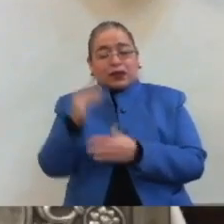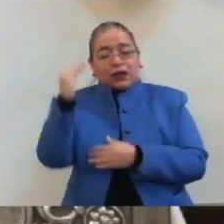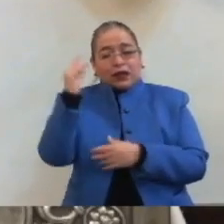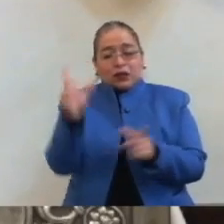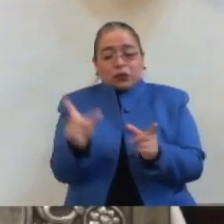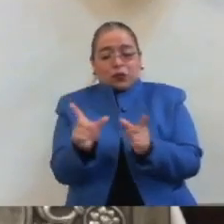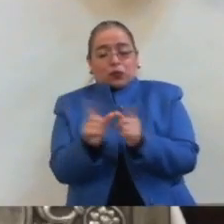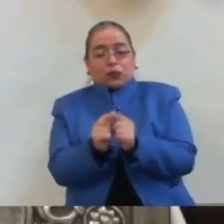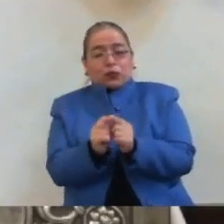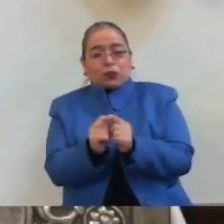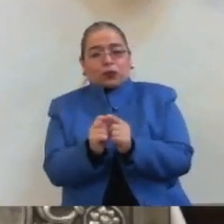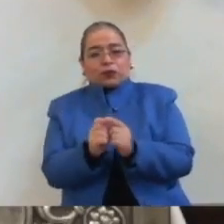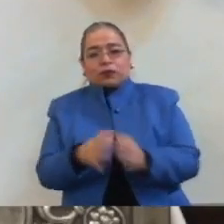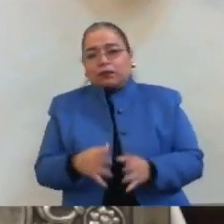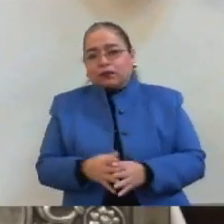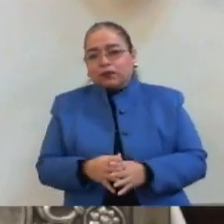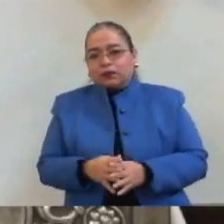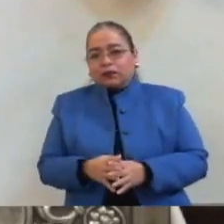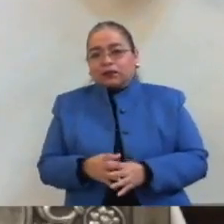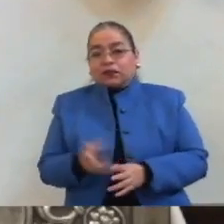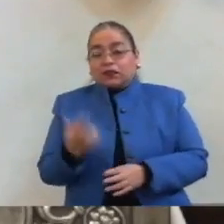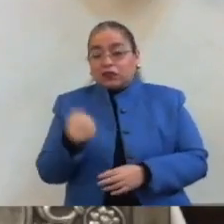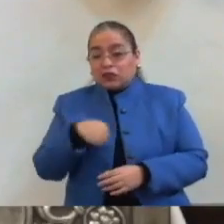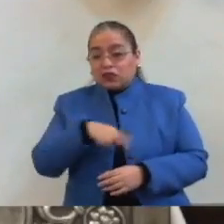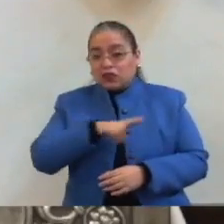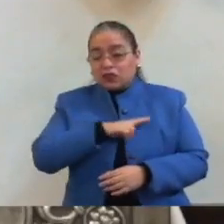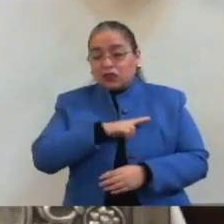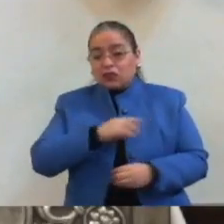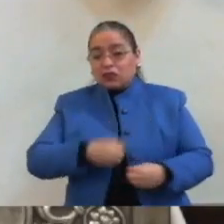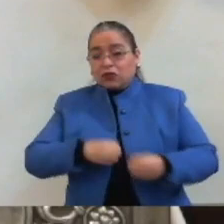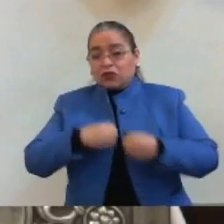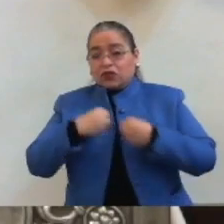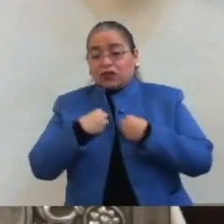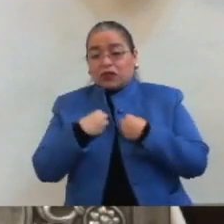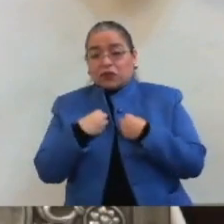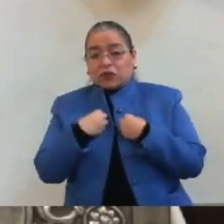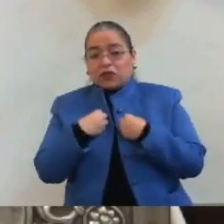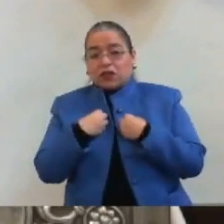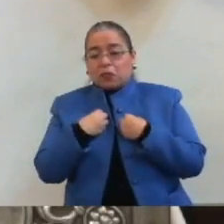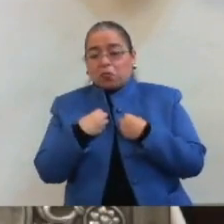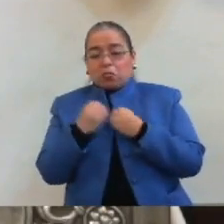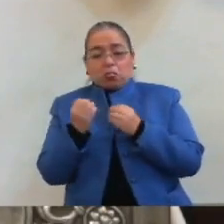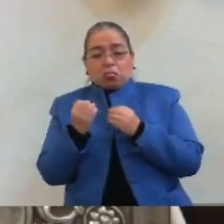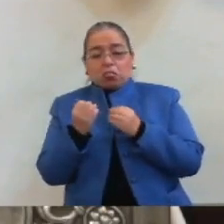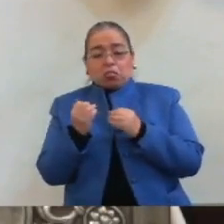no podemos dejar que el tiempo corra